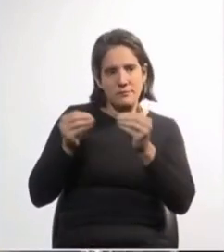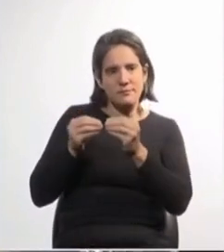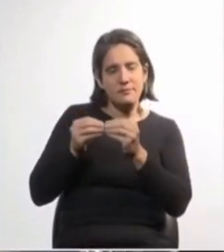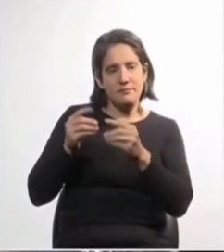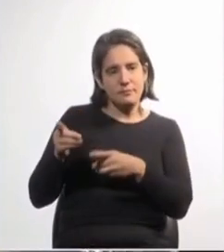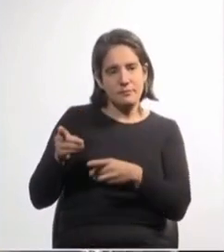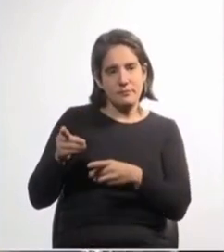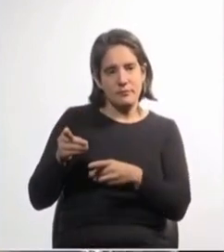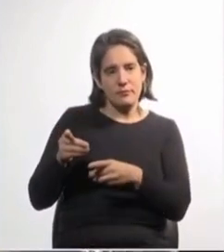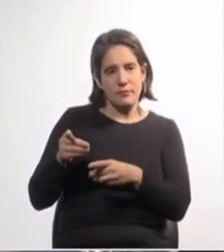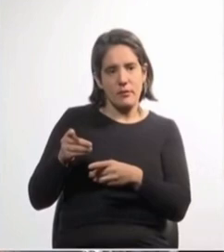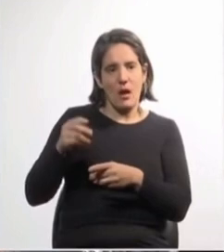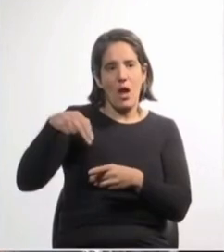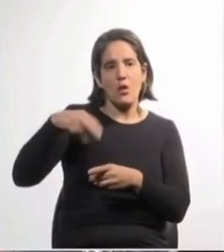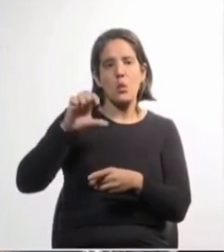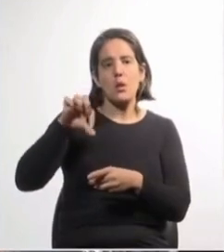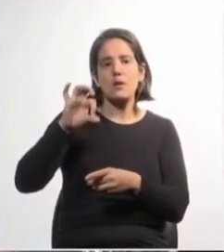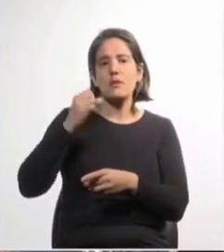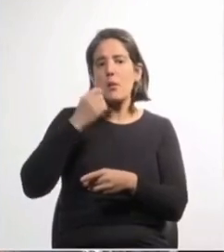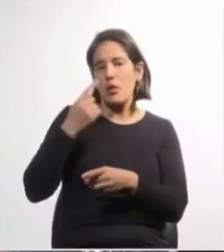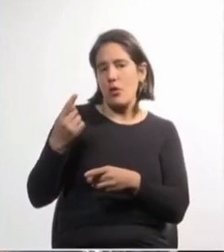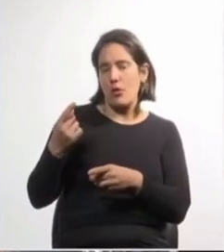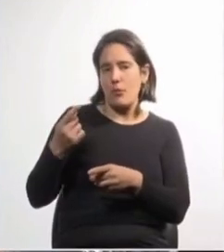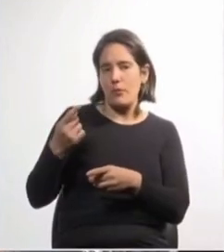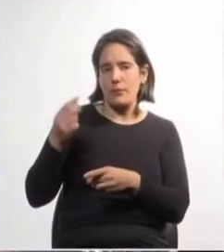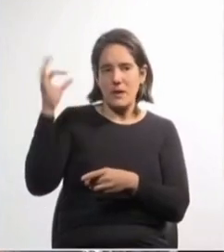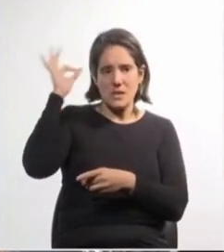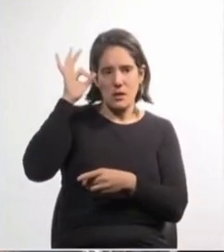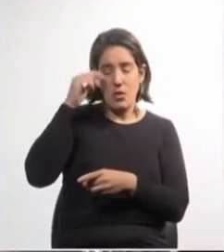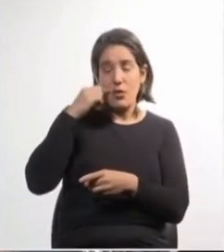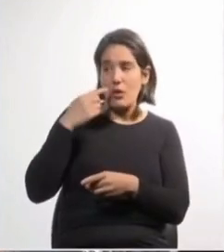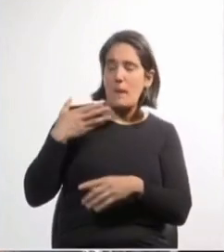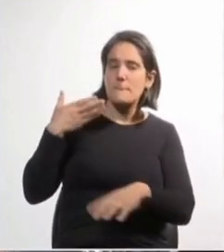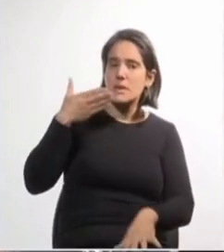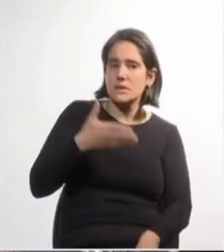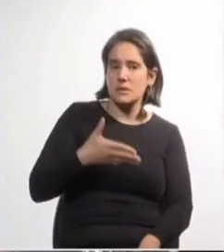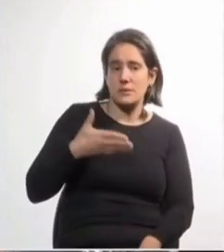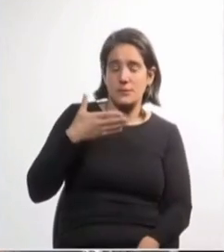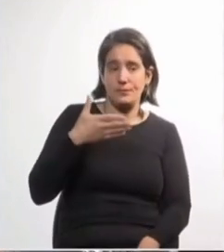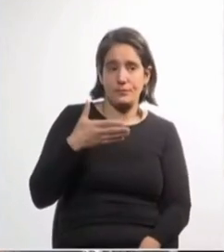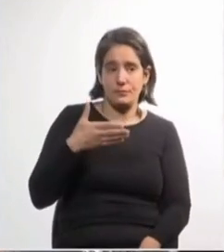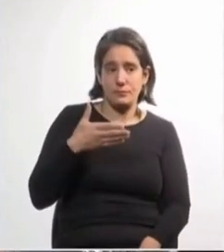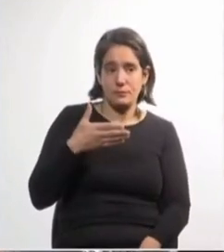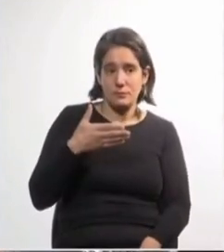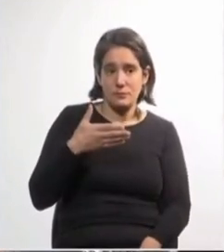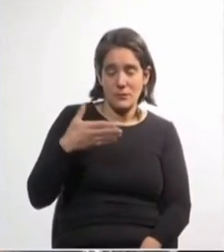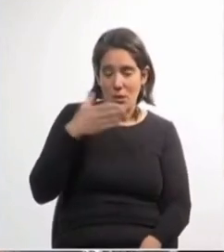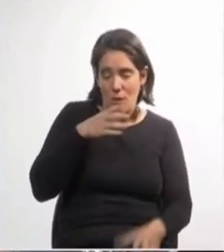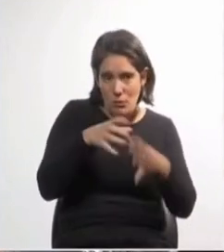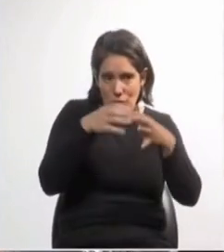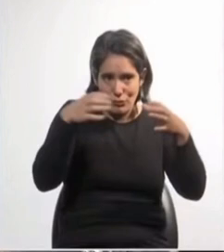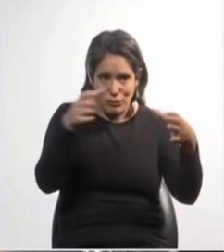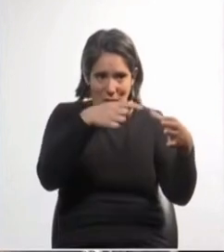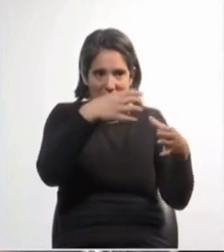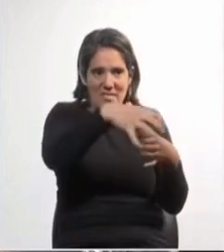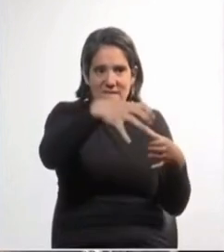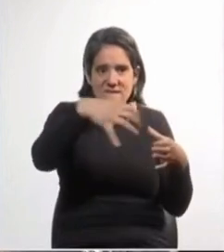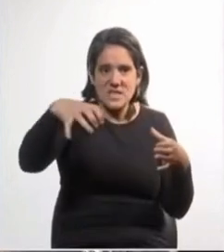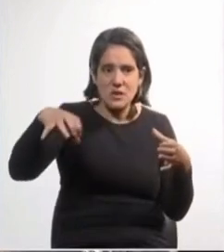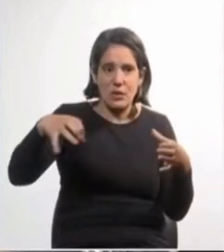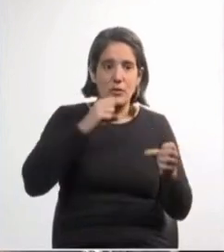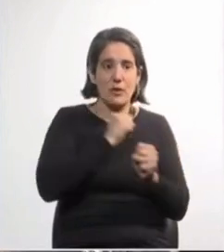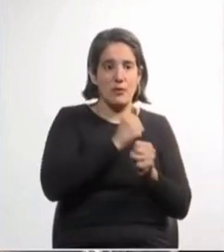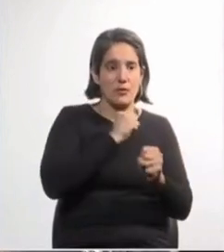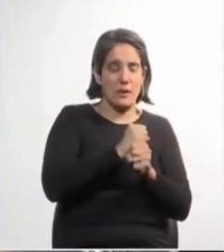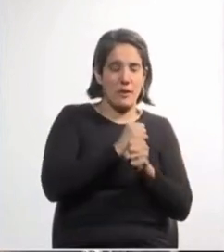compañero José Núñez, la participación en la torta general de los trabajadores